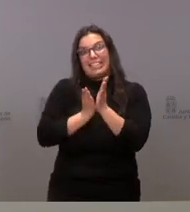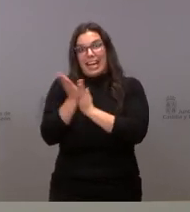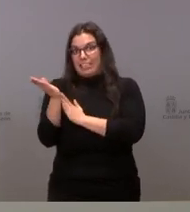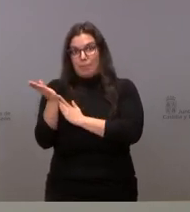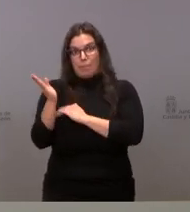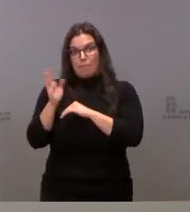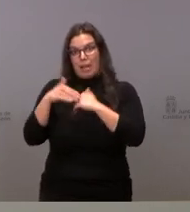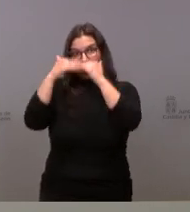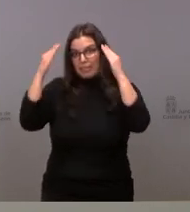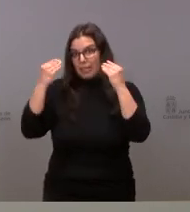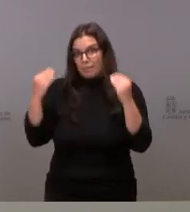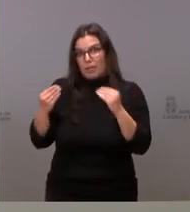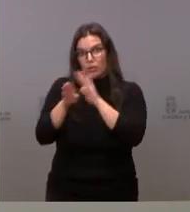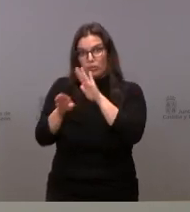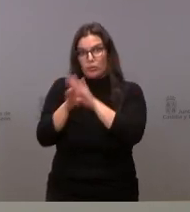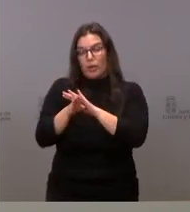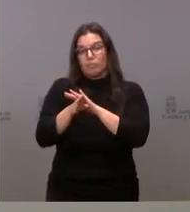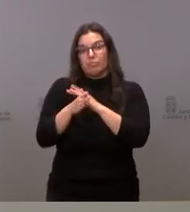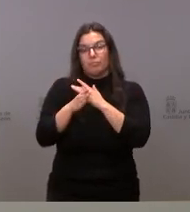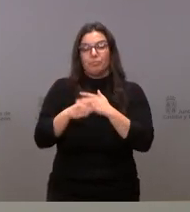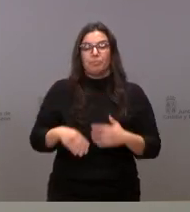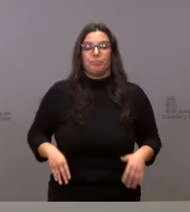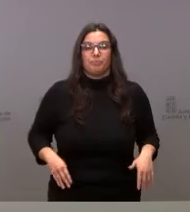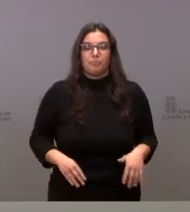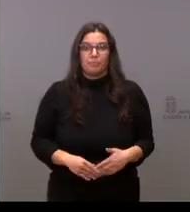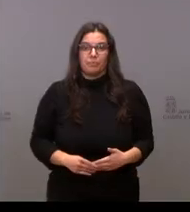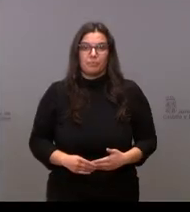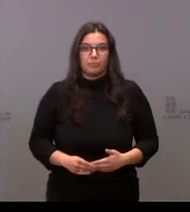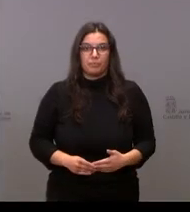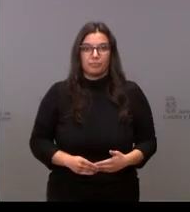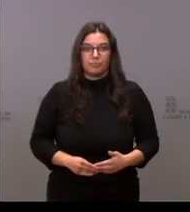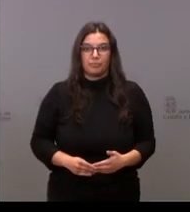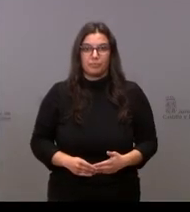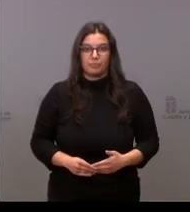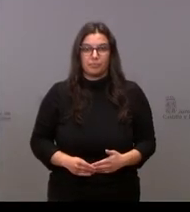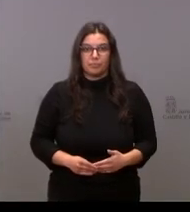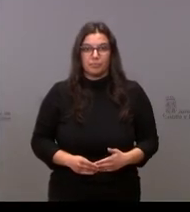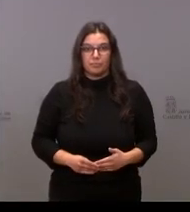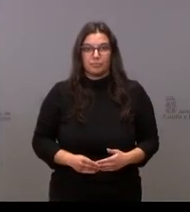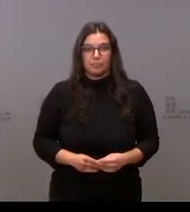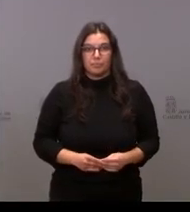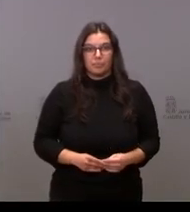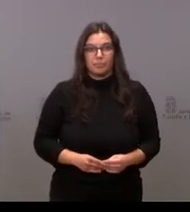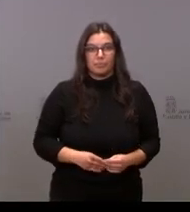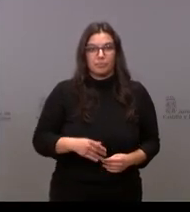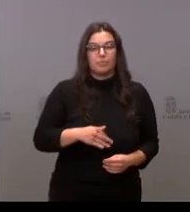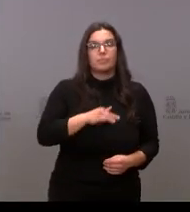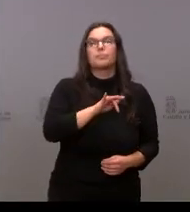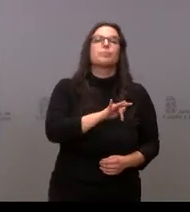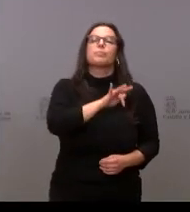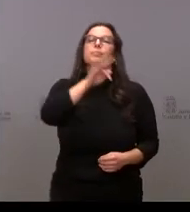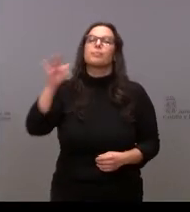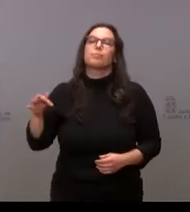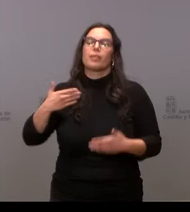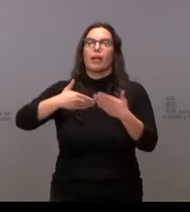mantener la asistencia con menor número de personas la pregunta de la receta de salamanca la hace hoy javier